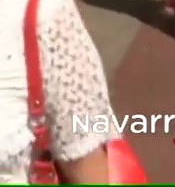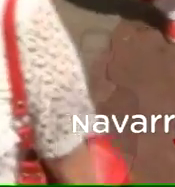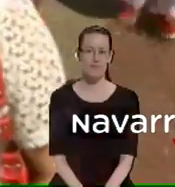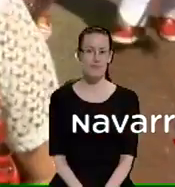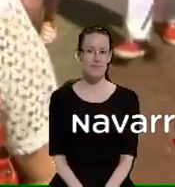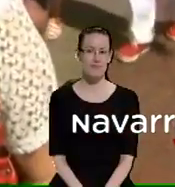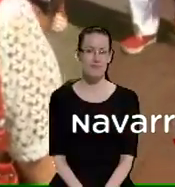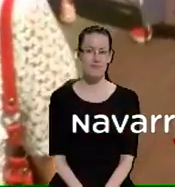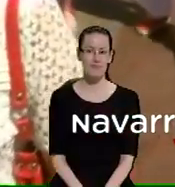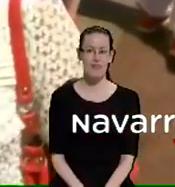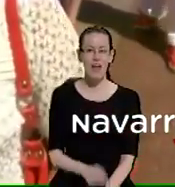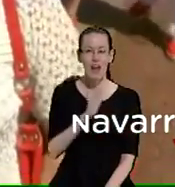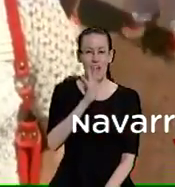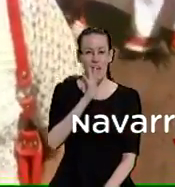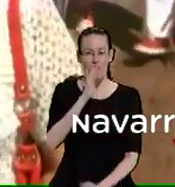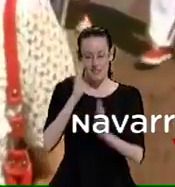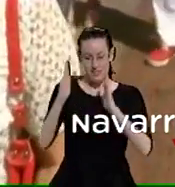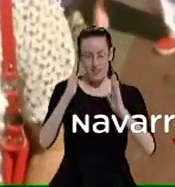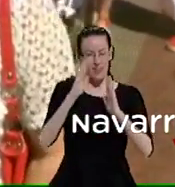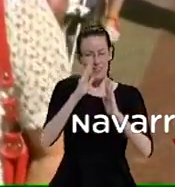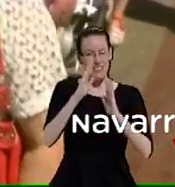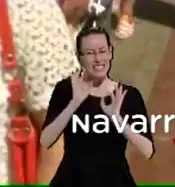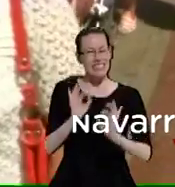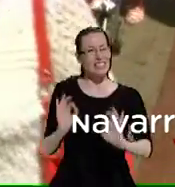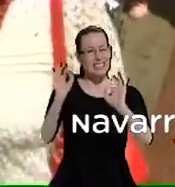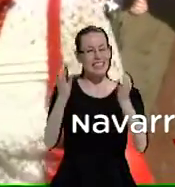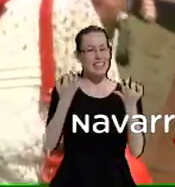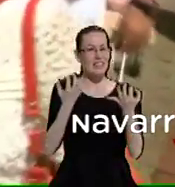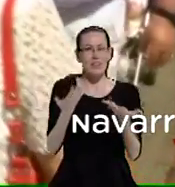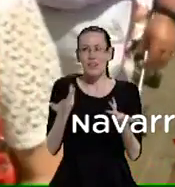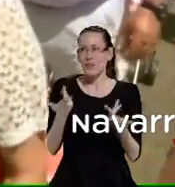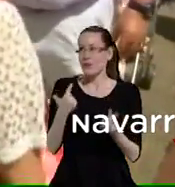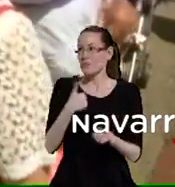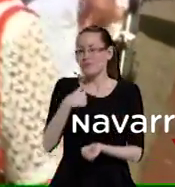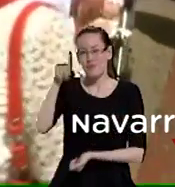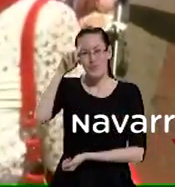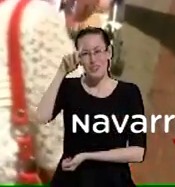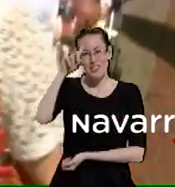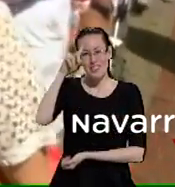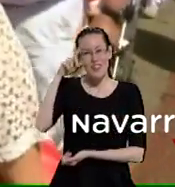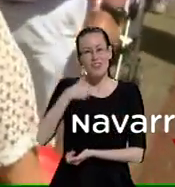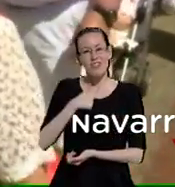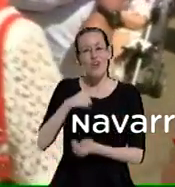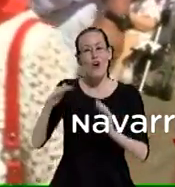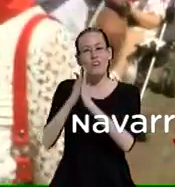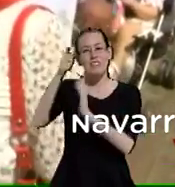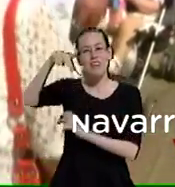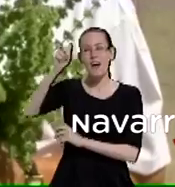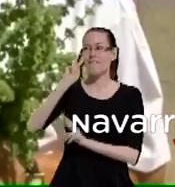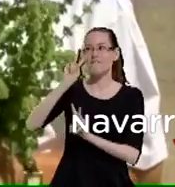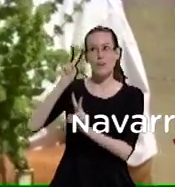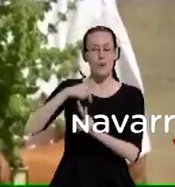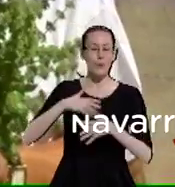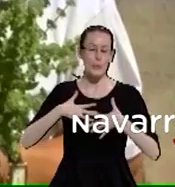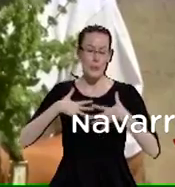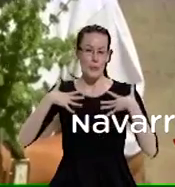¿Qué tiene de especial este momentico? Pues no sé, que a mí me da como un calor frío cuando vengo a misa y la veo a Santa Ana, pues hoy que lo llevo de toda la vida y me encanta.